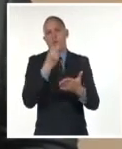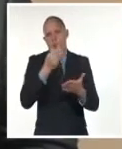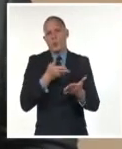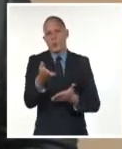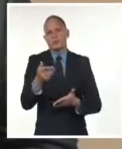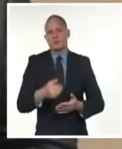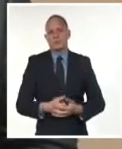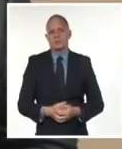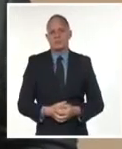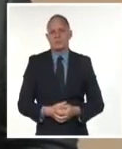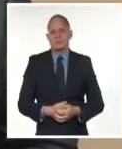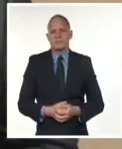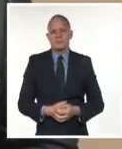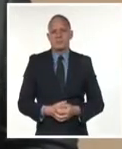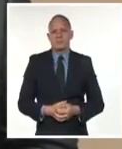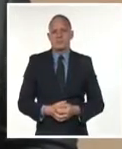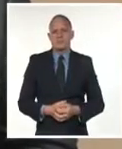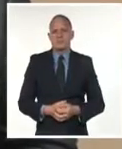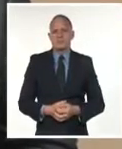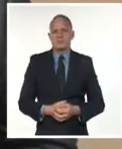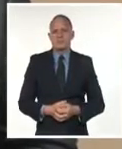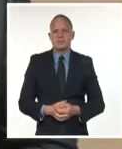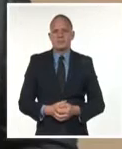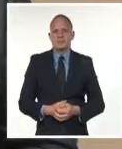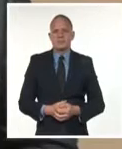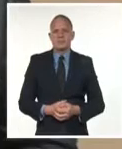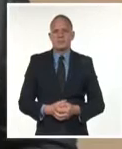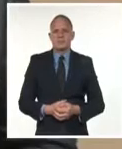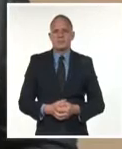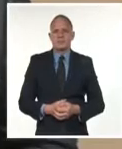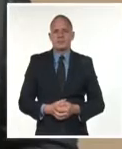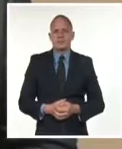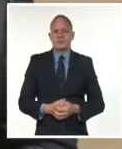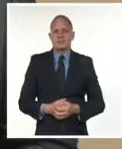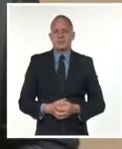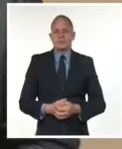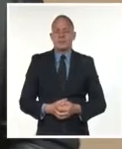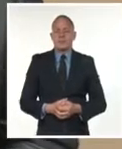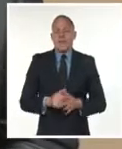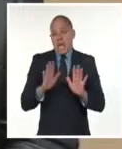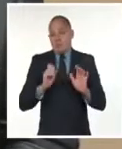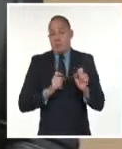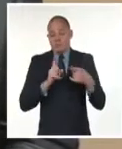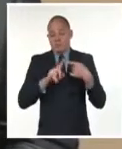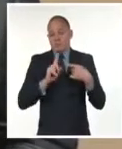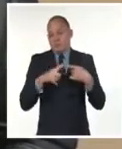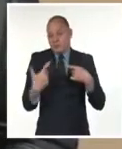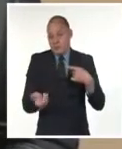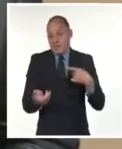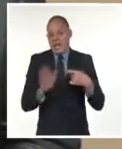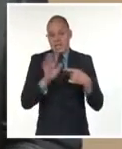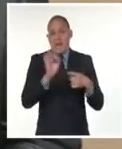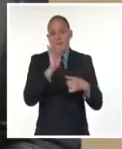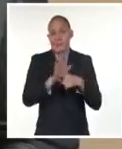del, del desarrollo del, del país. Primero se logró concluir los